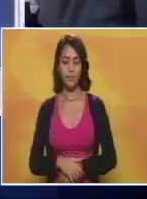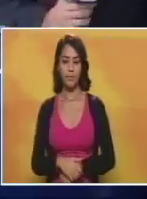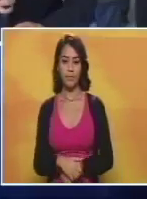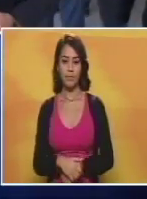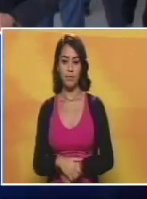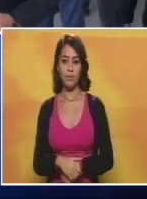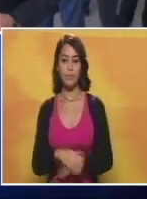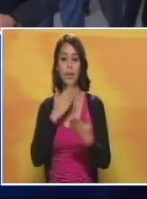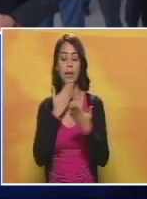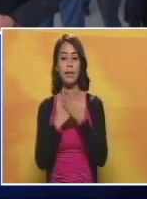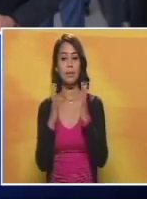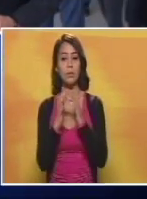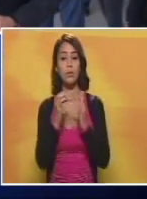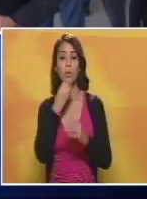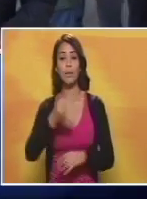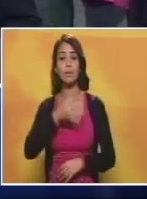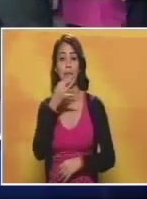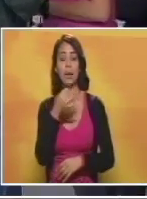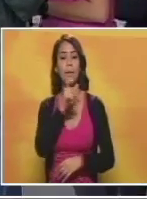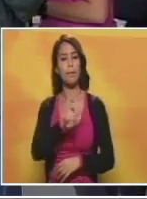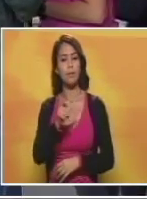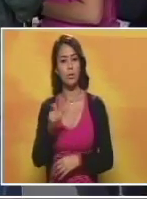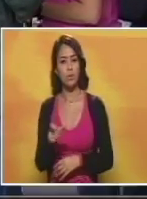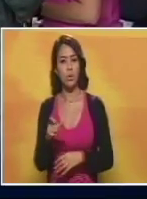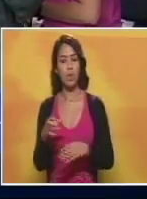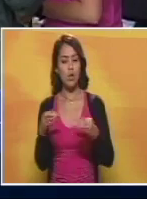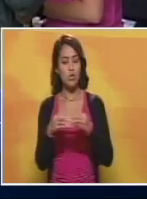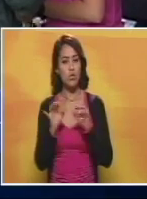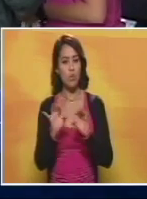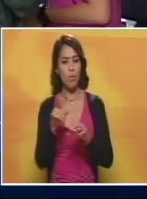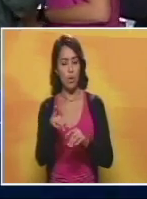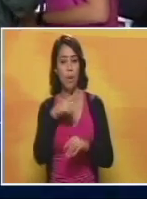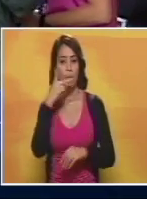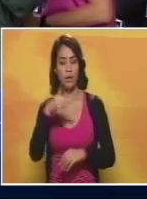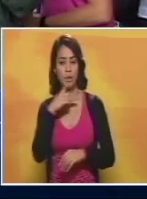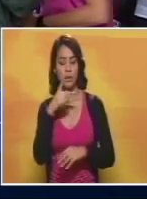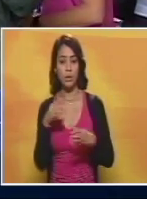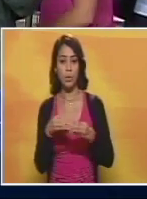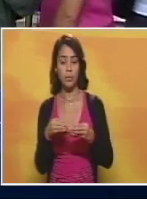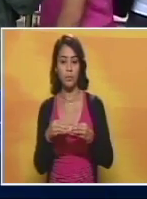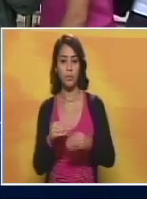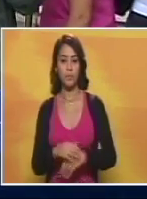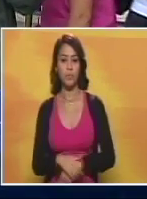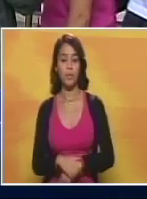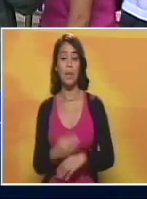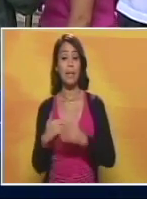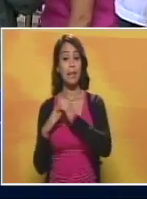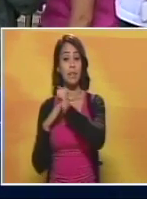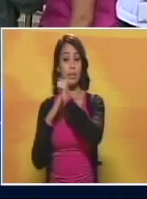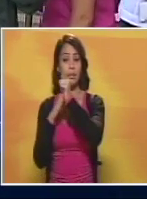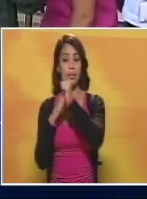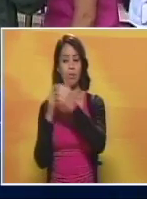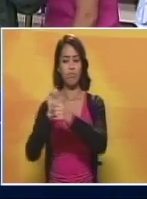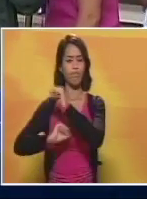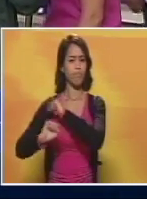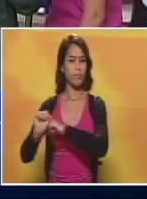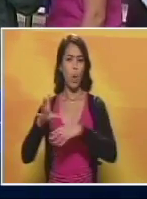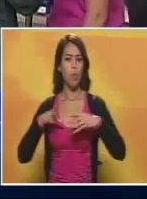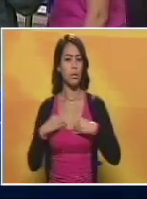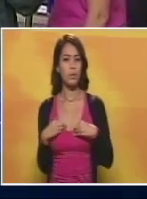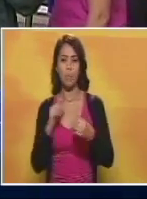científico realmente reconocido y que además inspiró a muchísimos pacientes con esclerosis múltiple. Amigos, momentos de hacer nuestra primera pausa. A